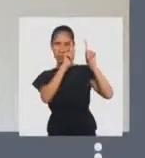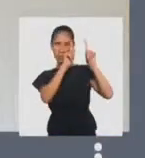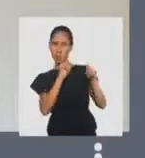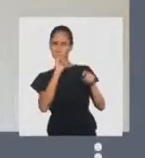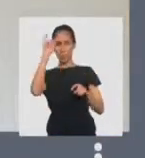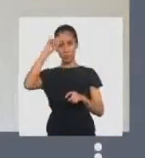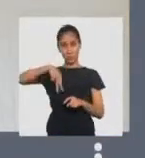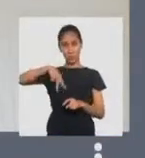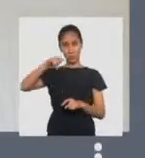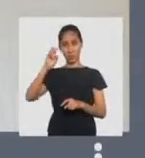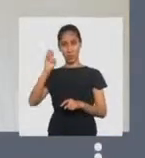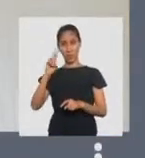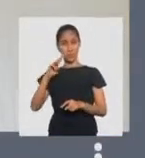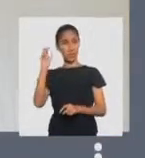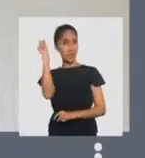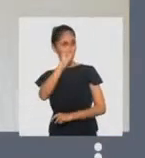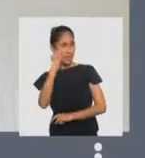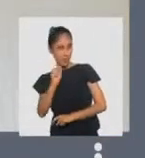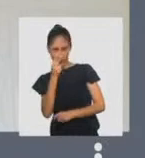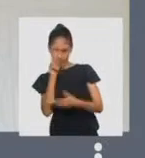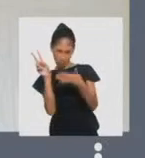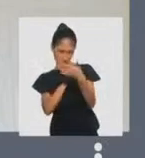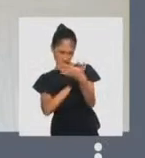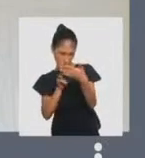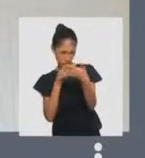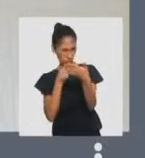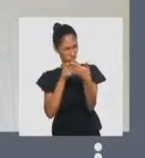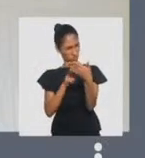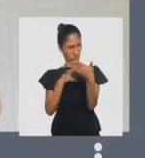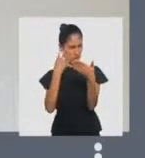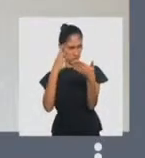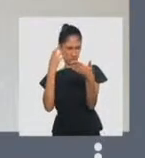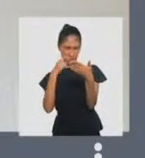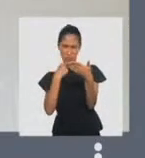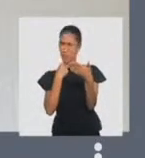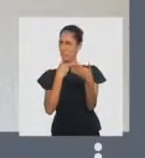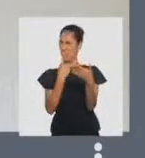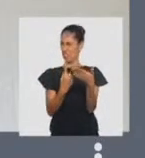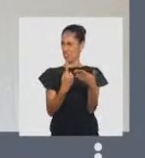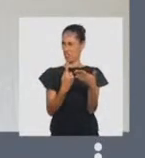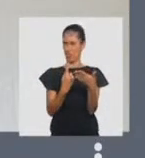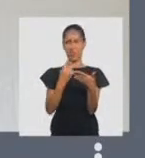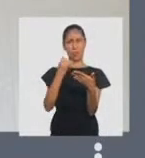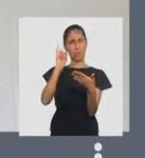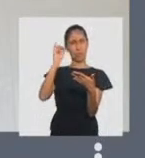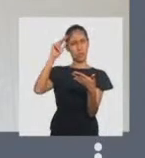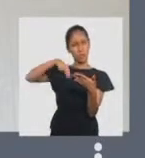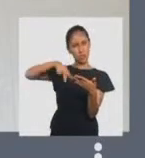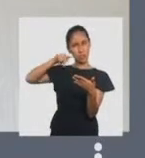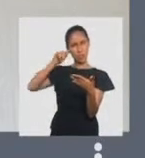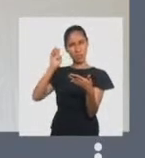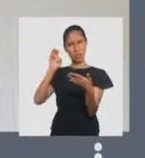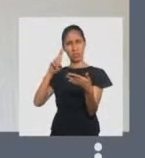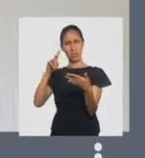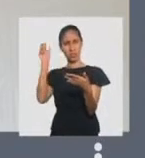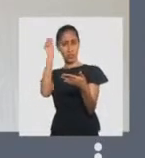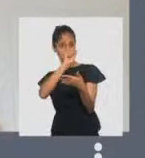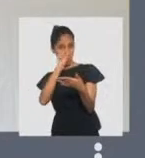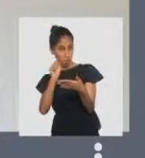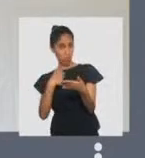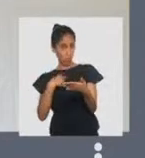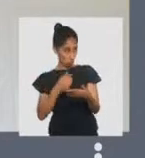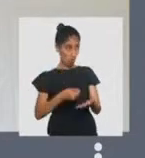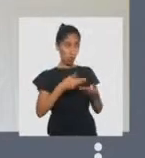interés. Hemos leído en las cartillas de los bancos que siempre se refieren al interés que cobran cuando prestan